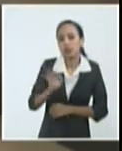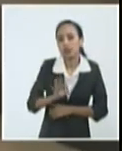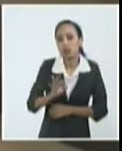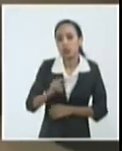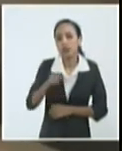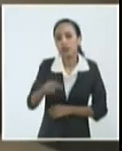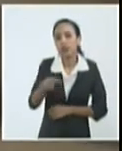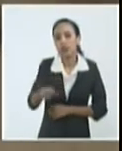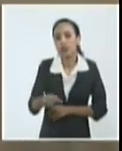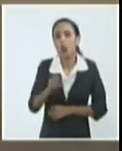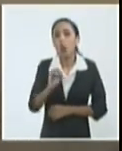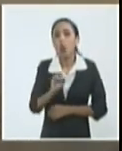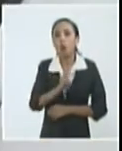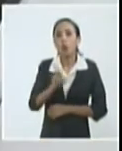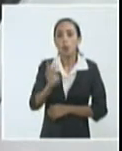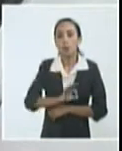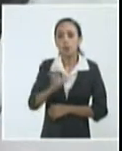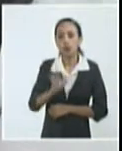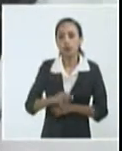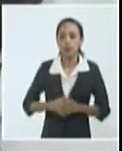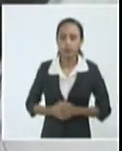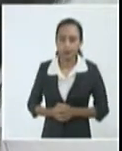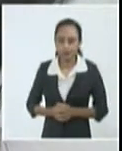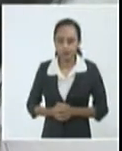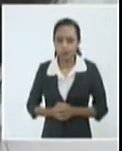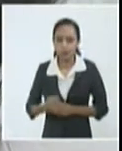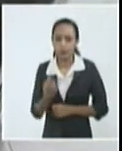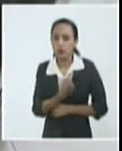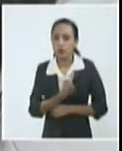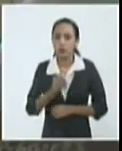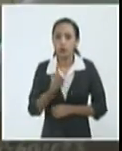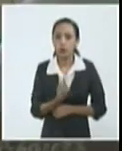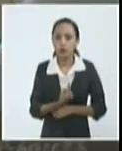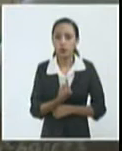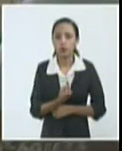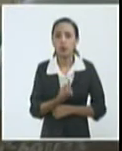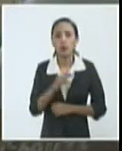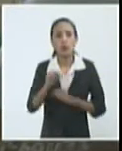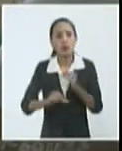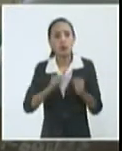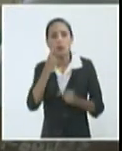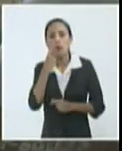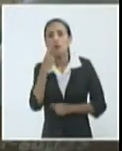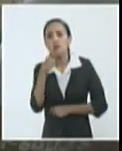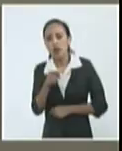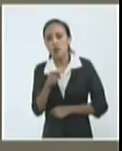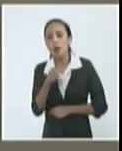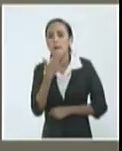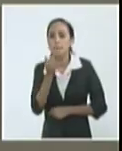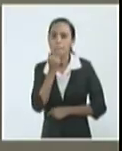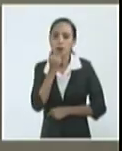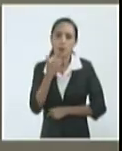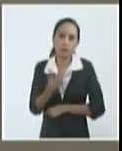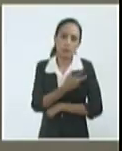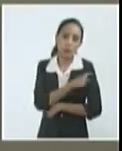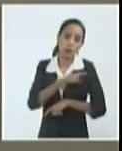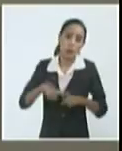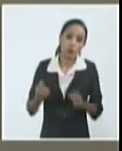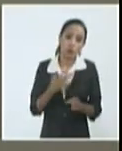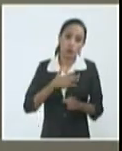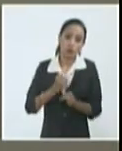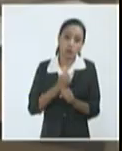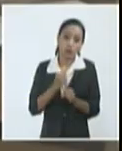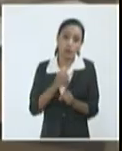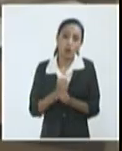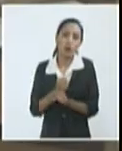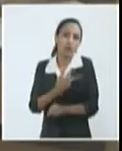no más de un 2%. Por lo tanto, nosotros vamos sacando una ventaja con todo ese empeño de vacunación que hemos organizado a